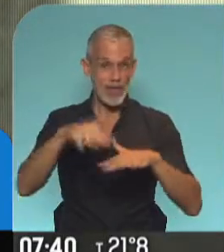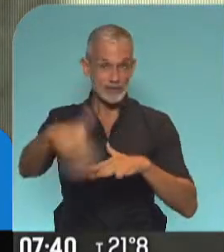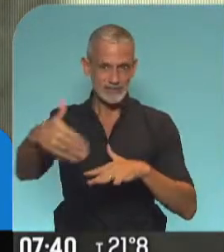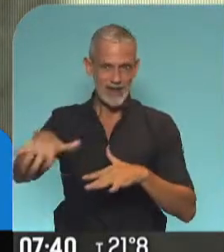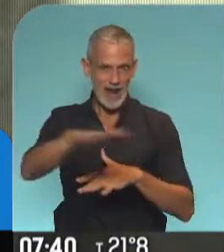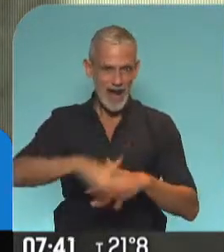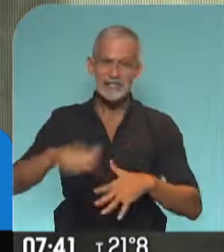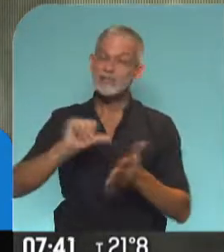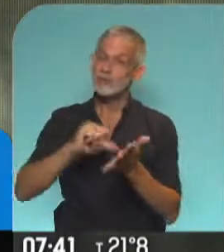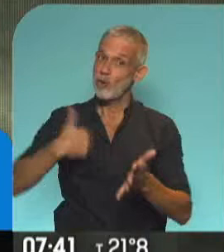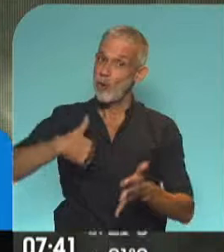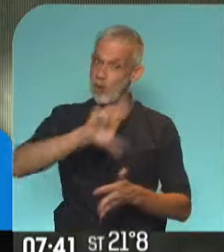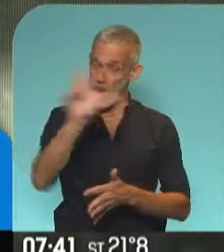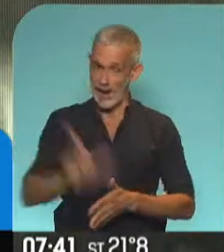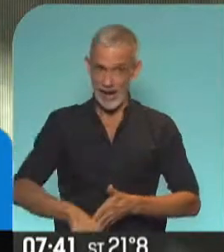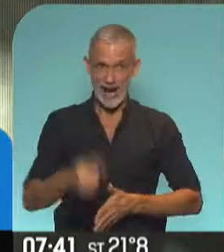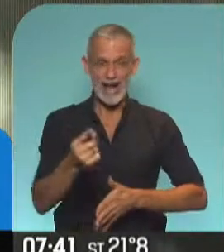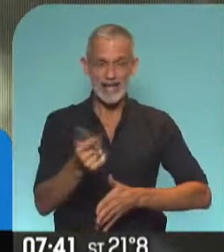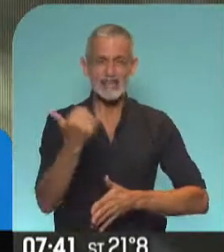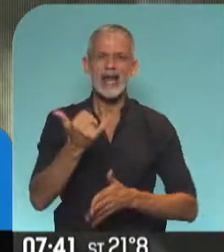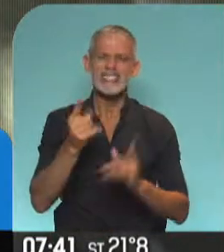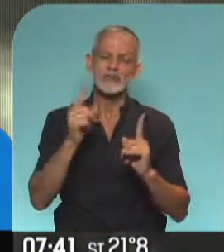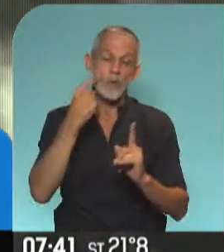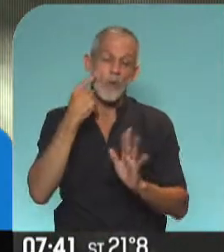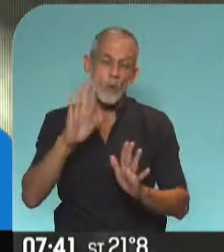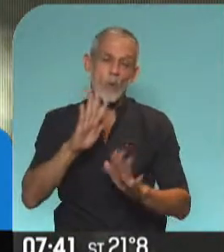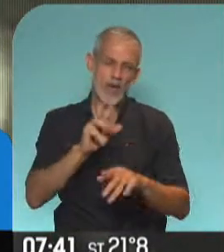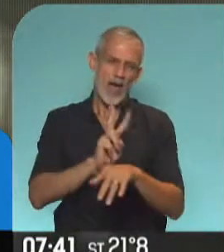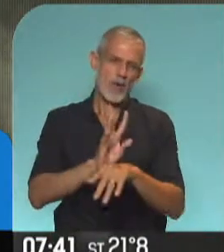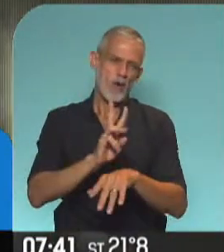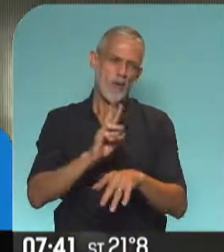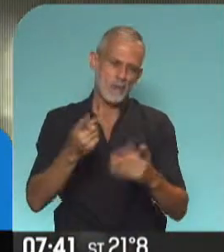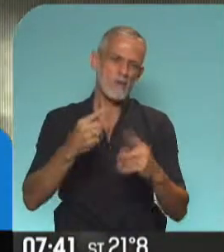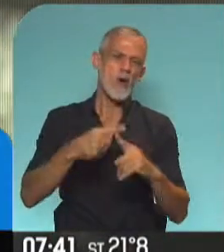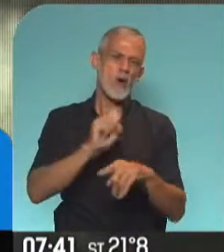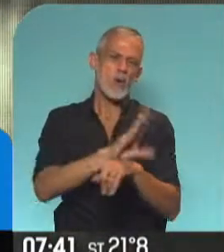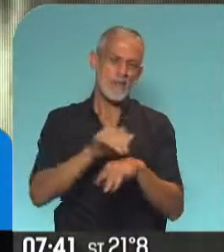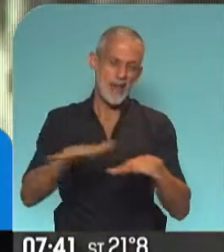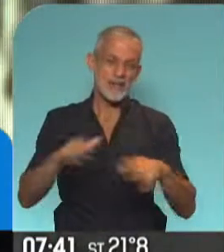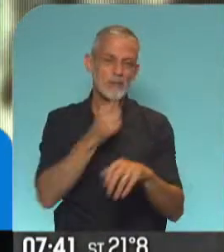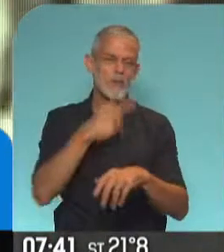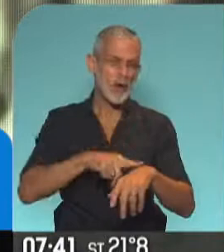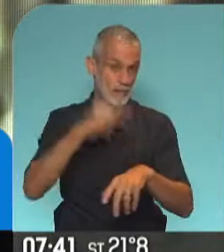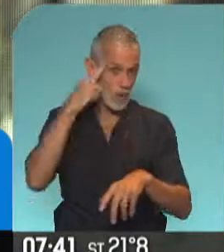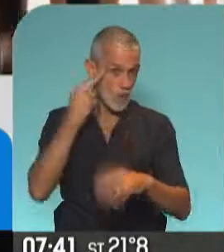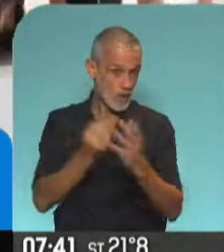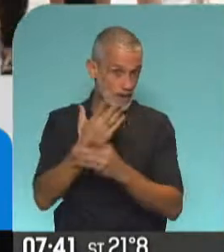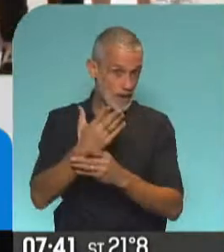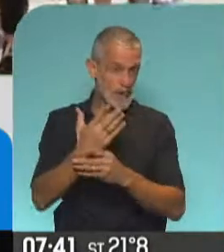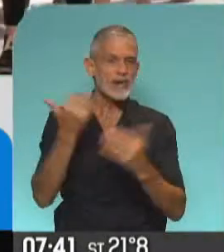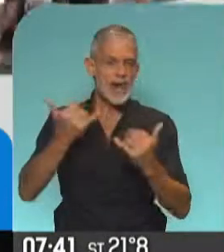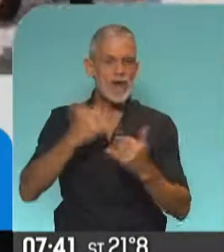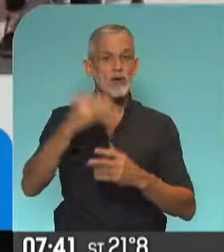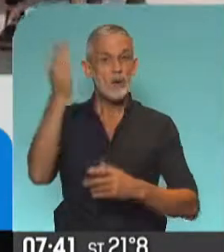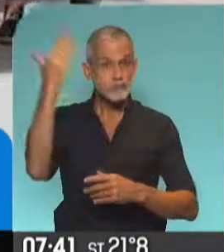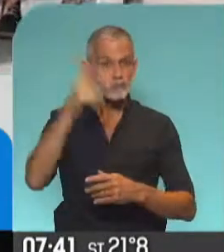en todo el país, obviamente atravesadas por el contexto de la pandemia. Va a haber, por ejemplo, a las 9 de la mañana, empieza desde muy temprano una